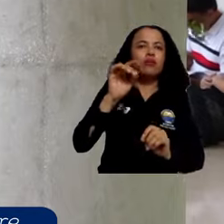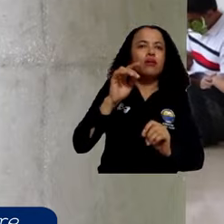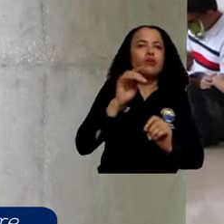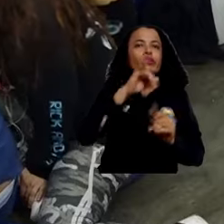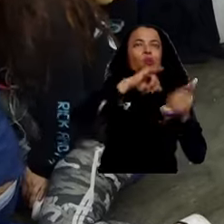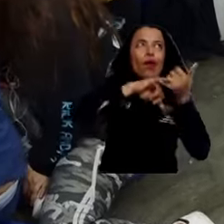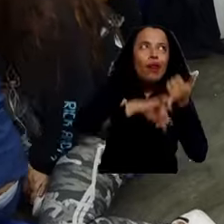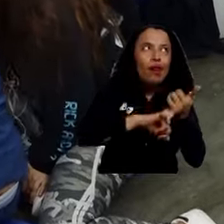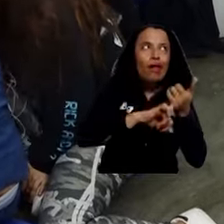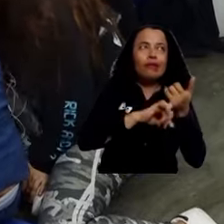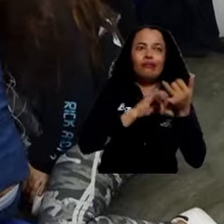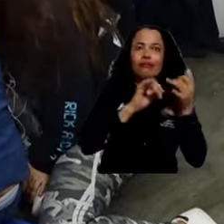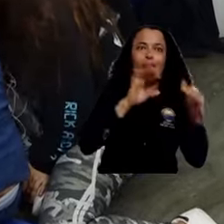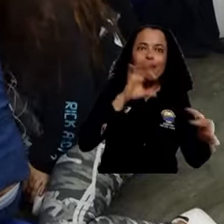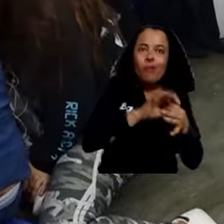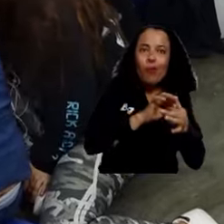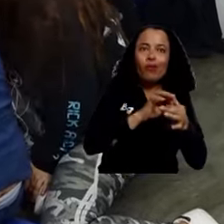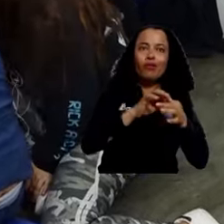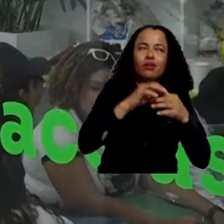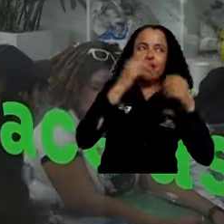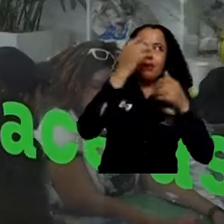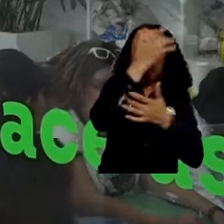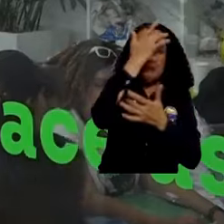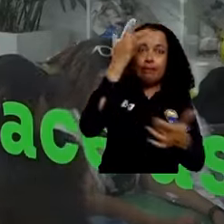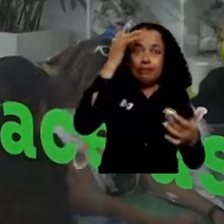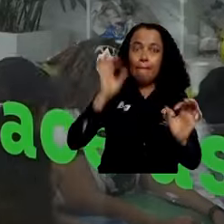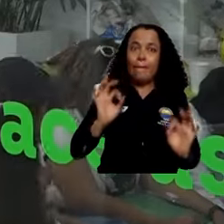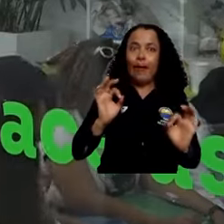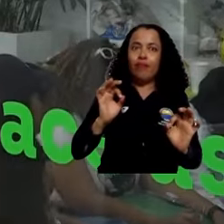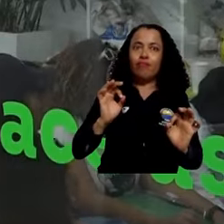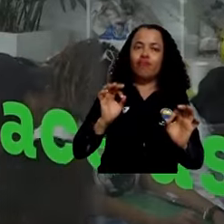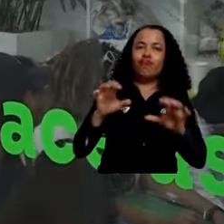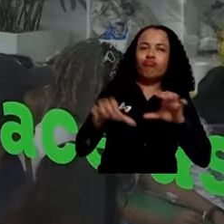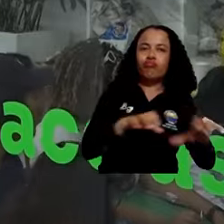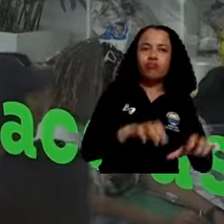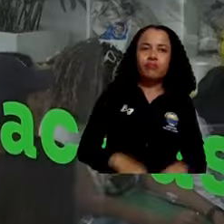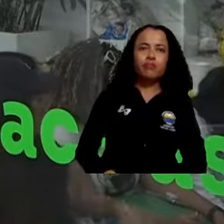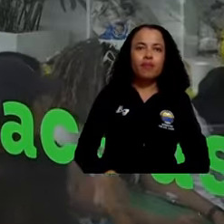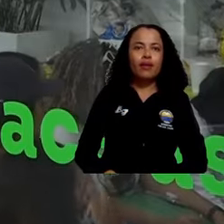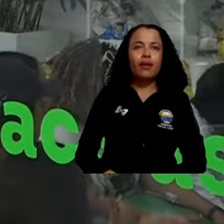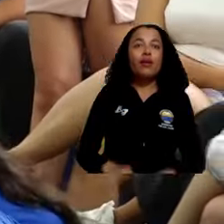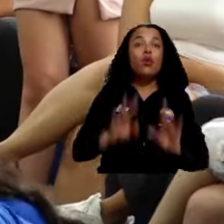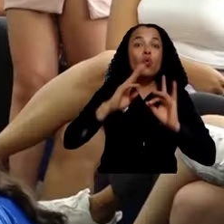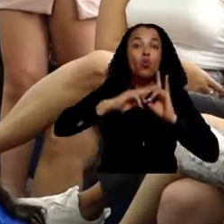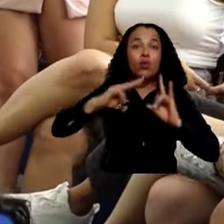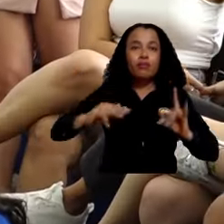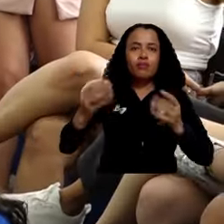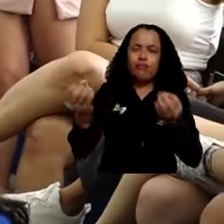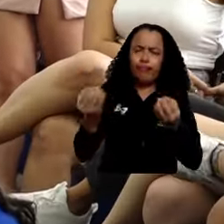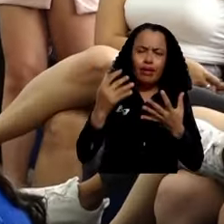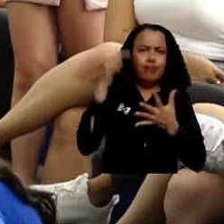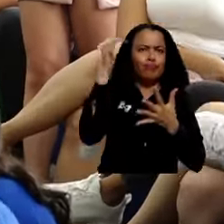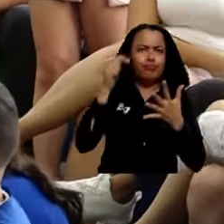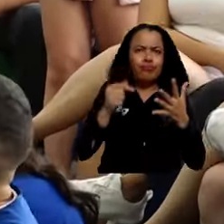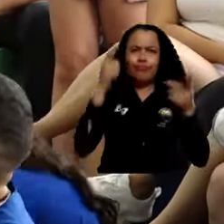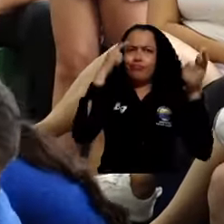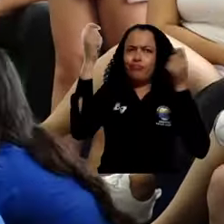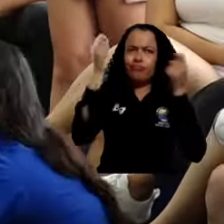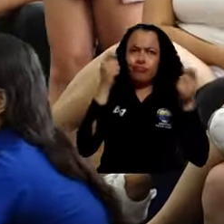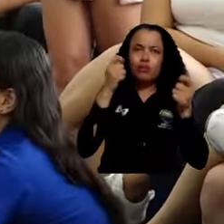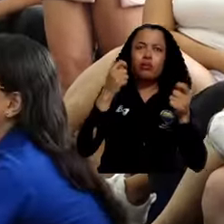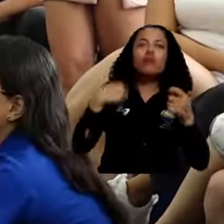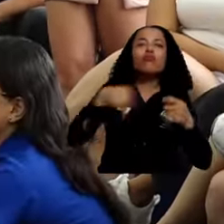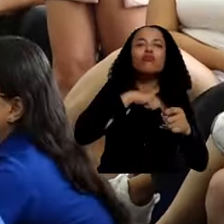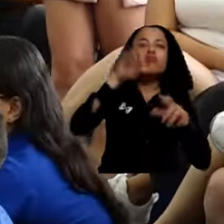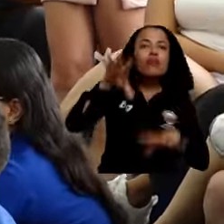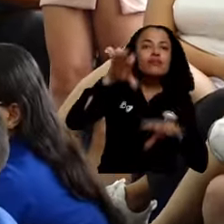algo dependiente a tu salud mental. La universidad nos brinda muchas alternativas y nosotros tenemos que apropiarlas y poder cumplir con